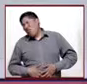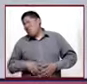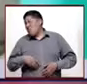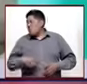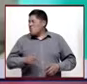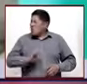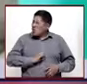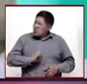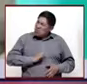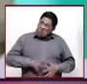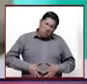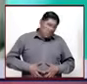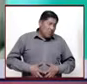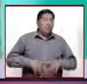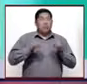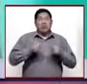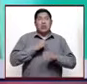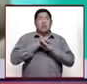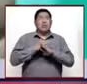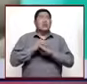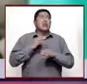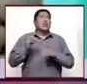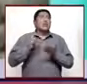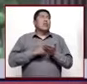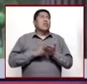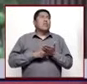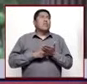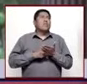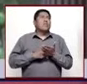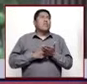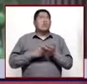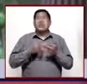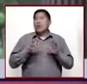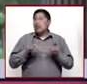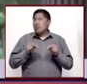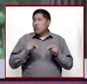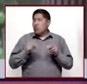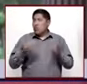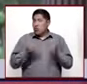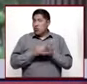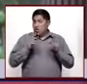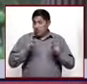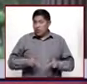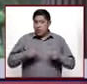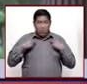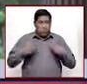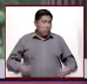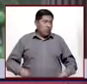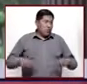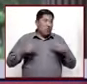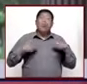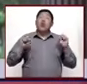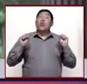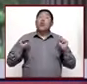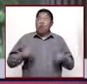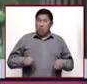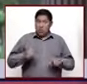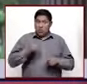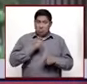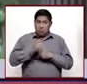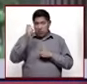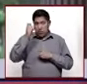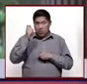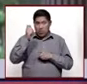también este tipo de agentes patógenos. Estos agentes, si bien no atacan a lo que son los seres humanos, pueden provocar también en algún